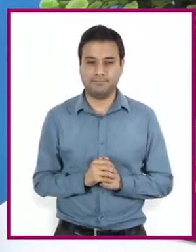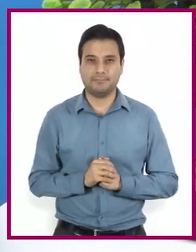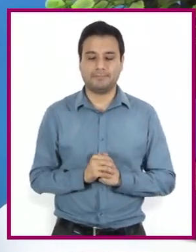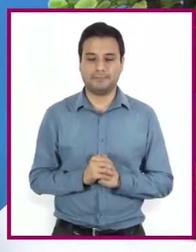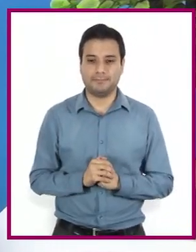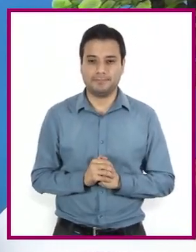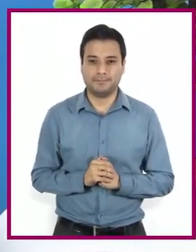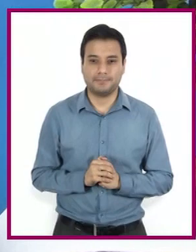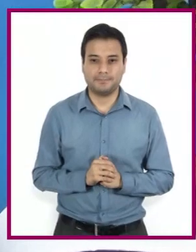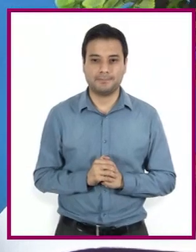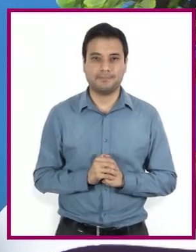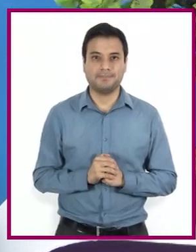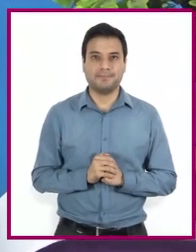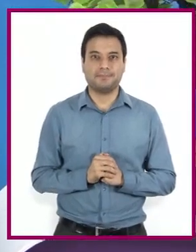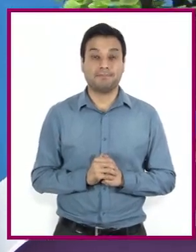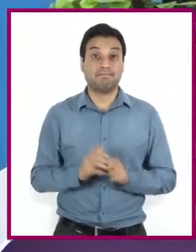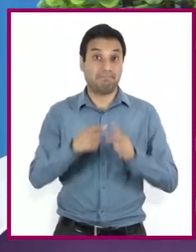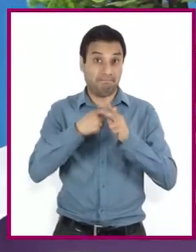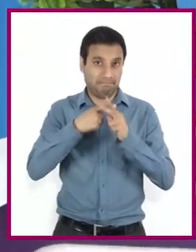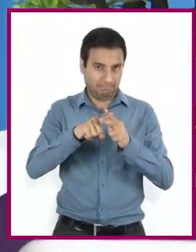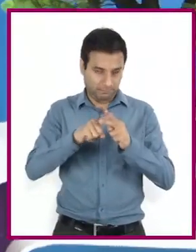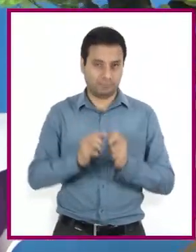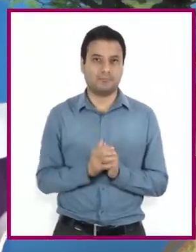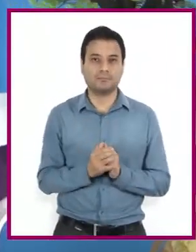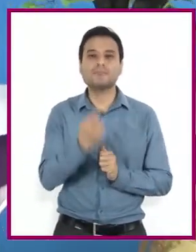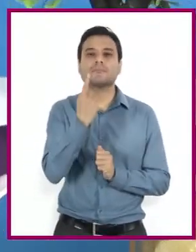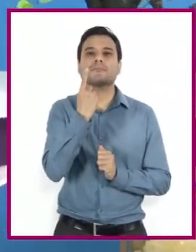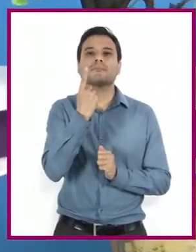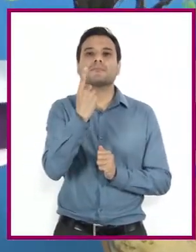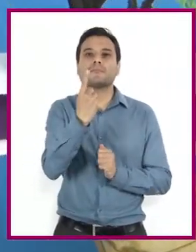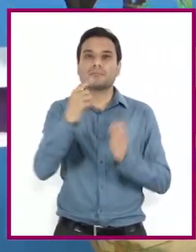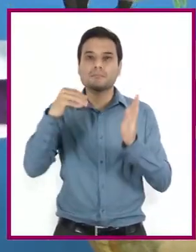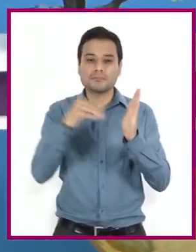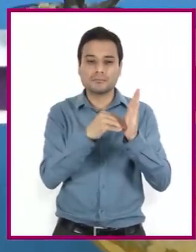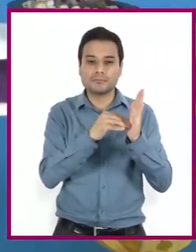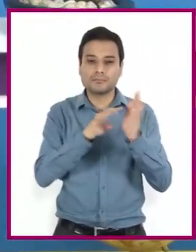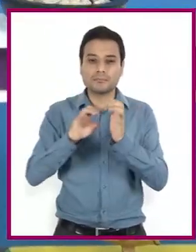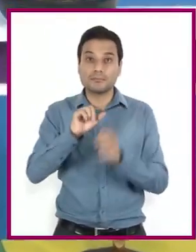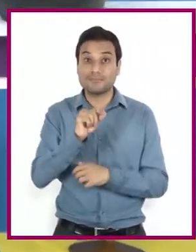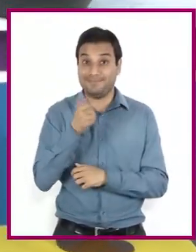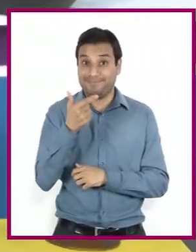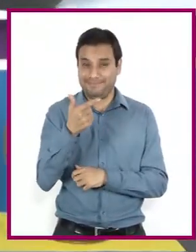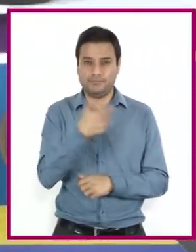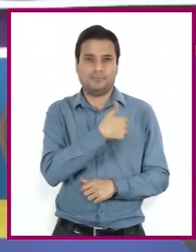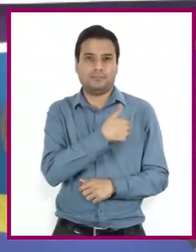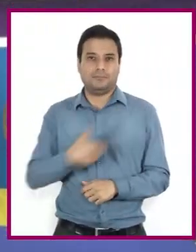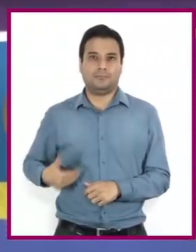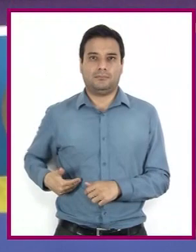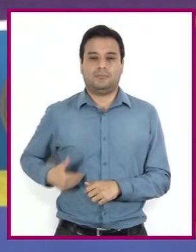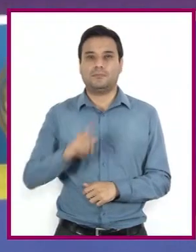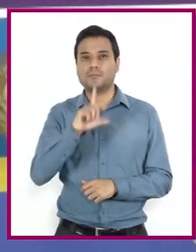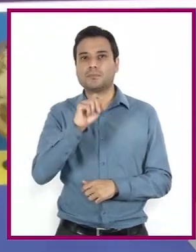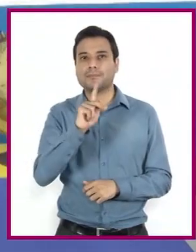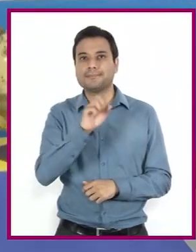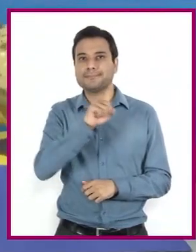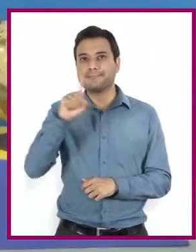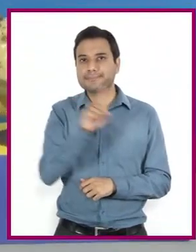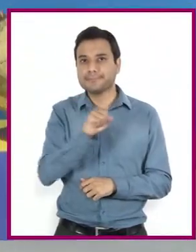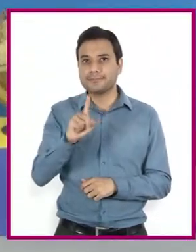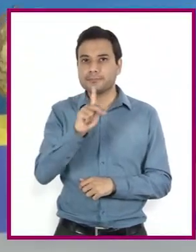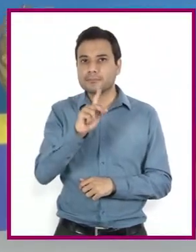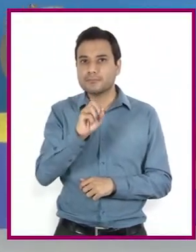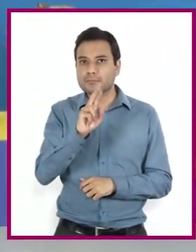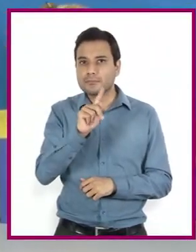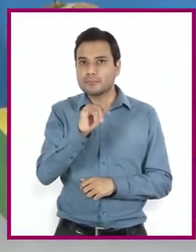características. Iniciemos en 1977 durante el gobierno de José López Portillo. Se